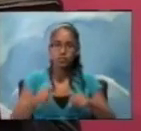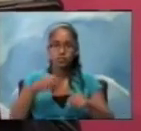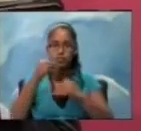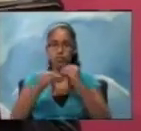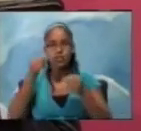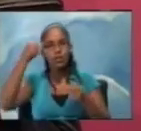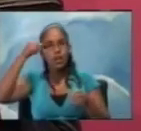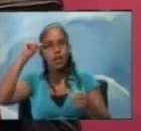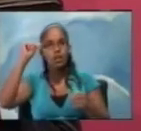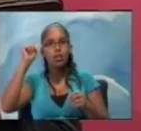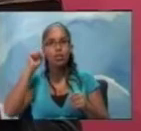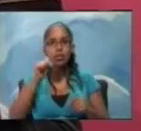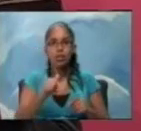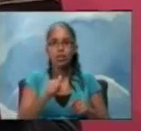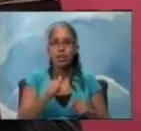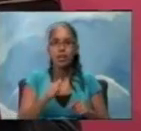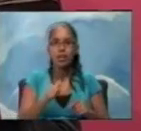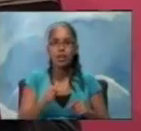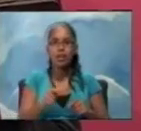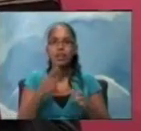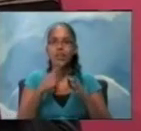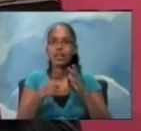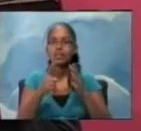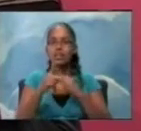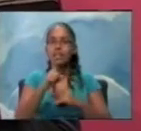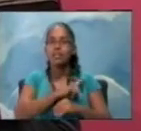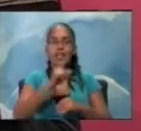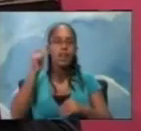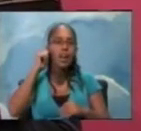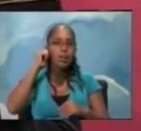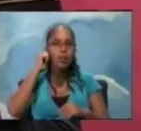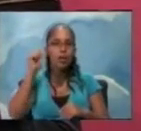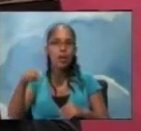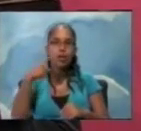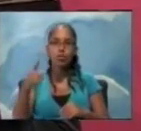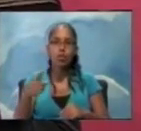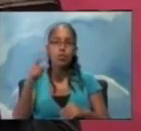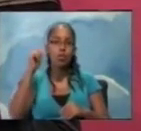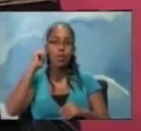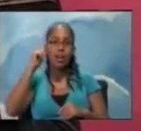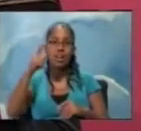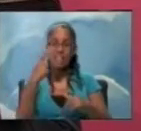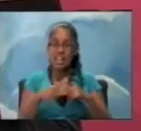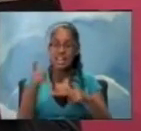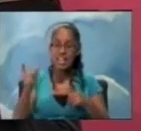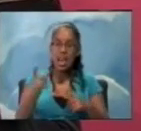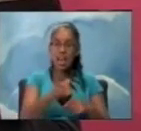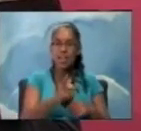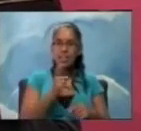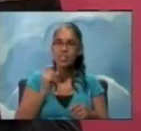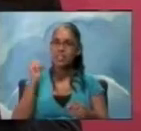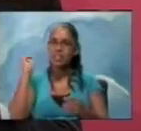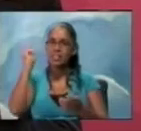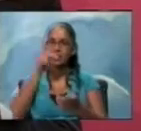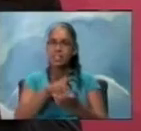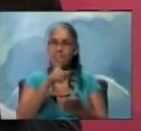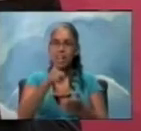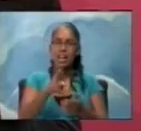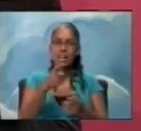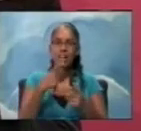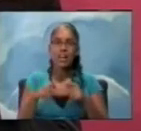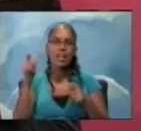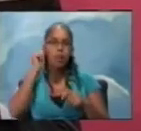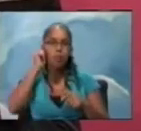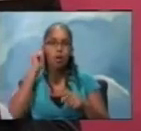recordar, ¿verdad?, el caso de la mujer adúltera, cuando aquella gente llevaron a aquella